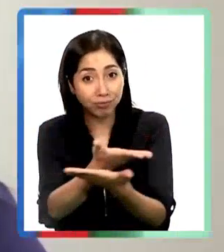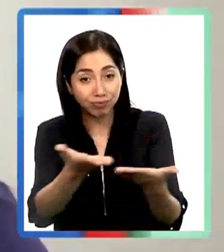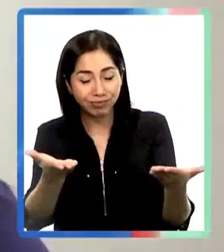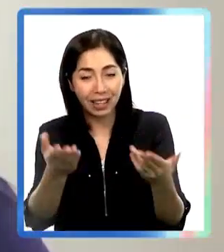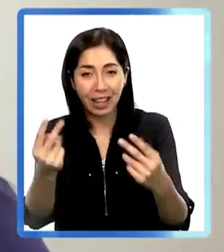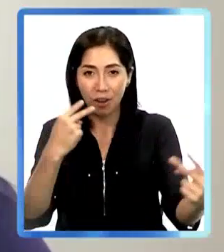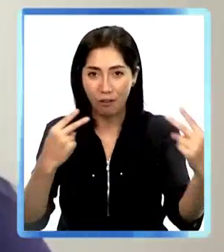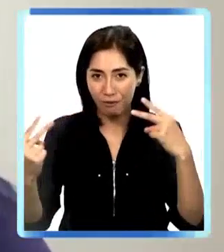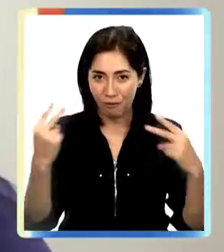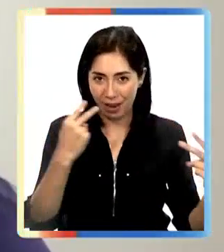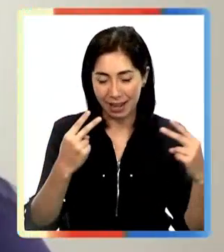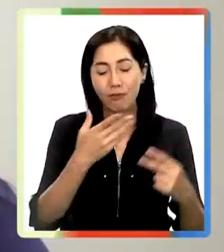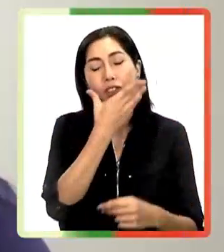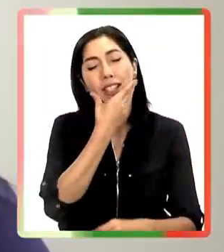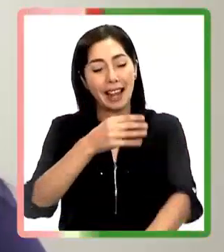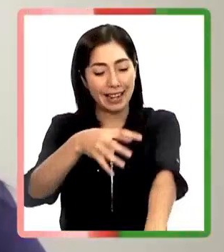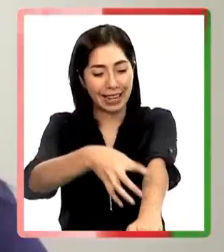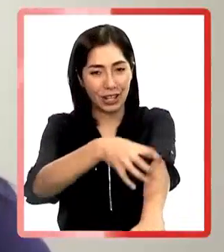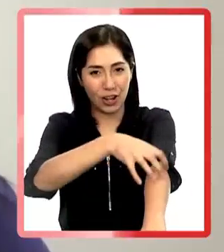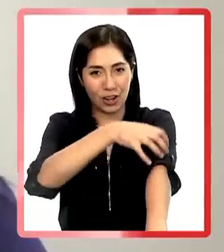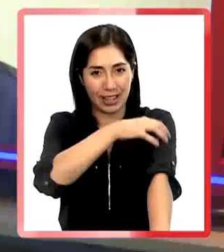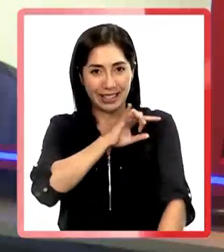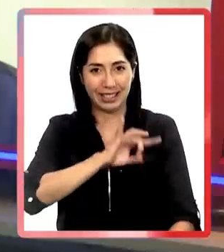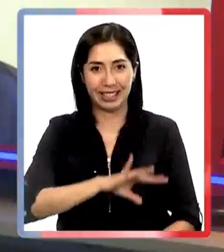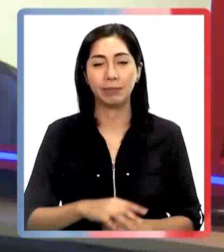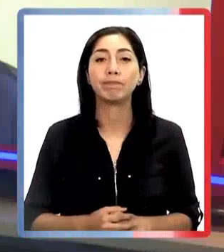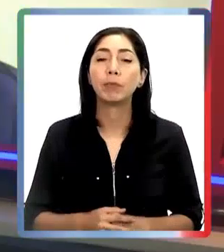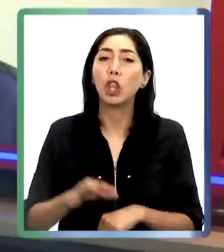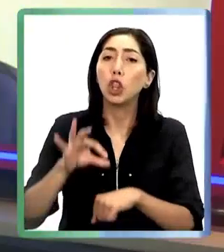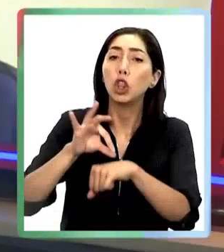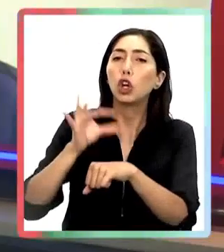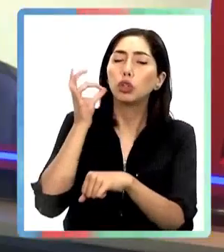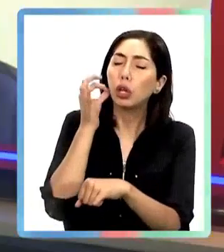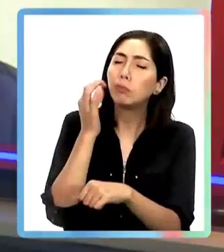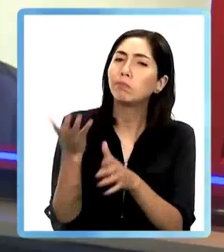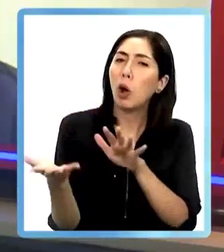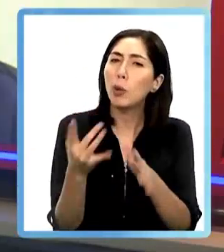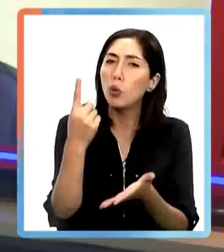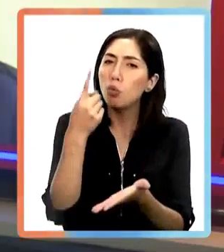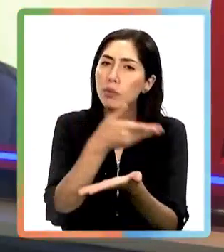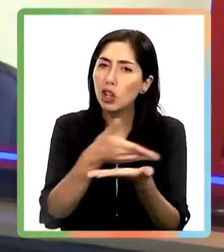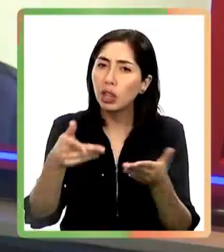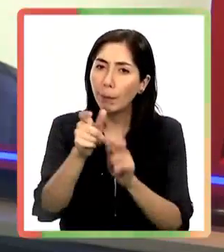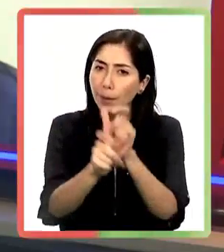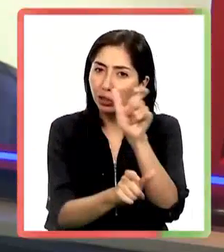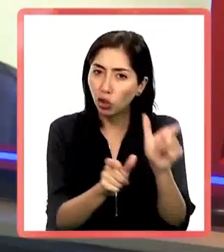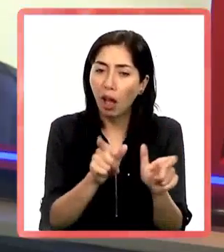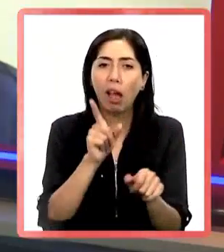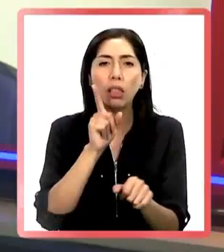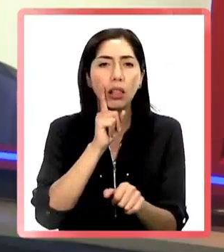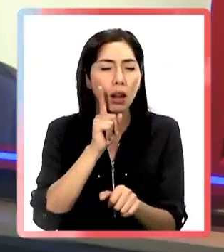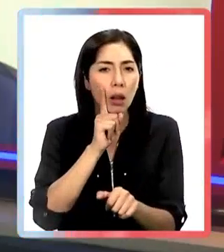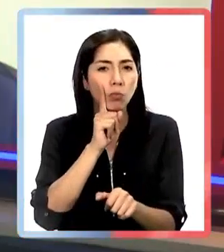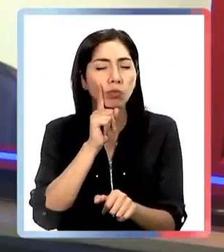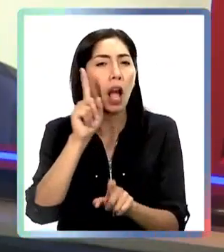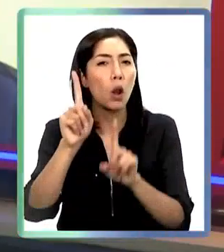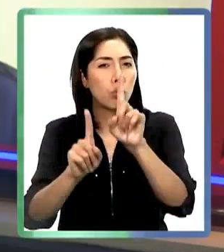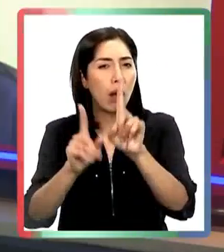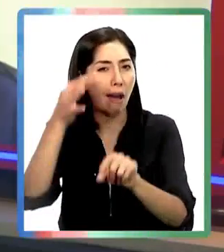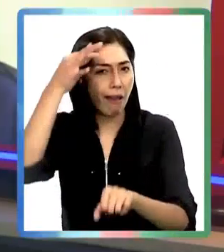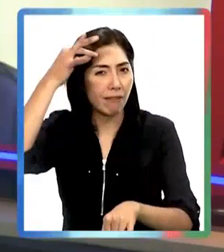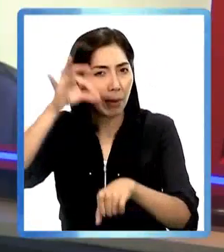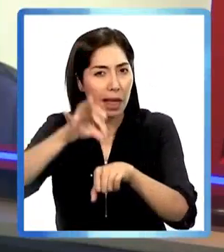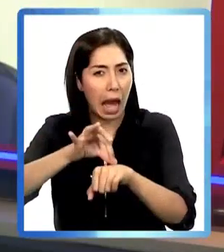nos ven en las lindas regiones de nuestro país. Doctora, son cerca de 1 millón de personas que tienen algún tipo de